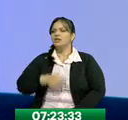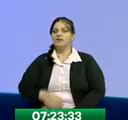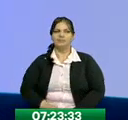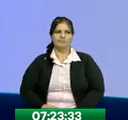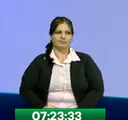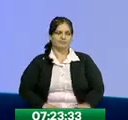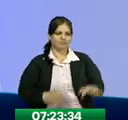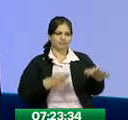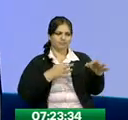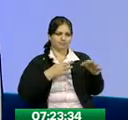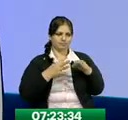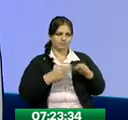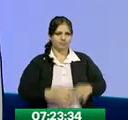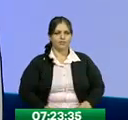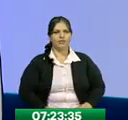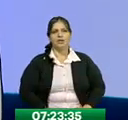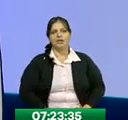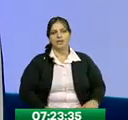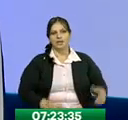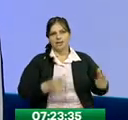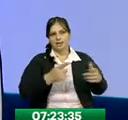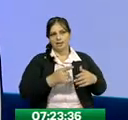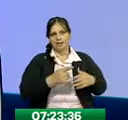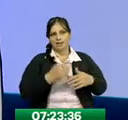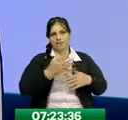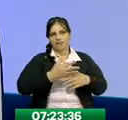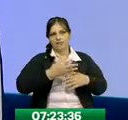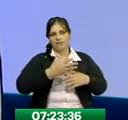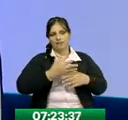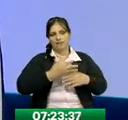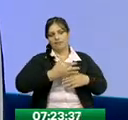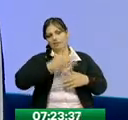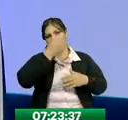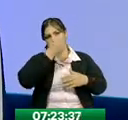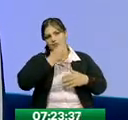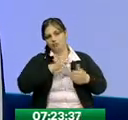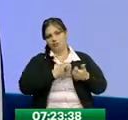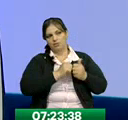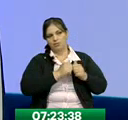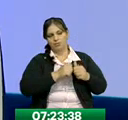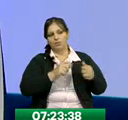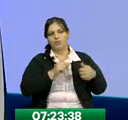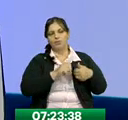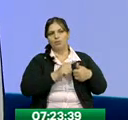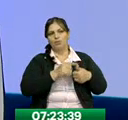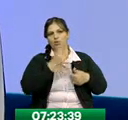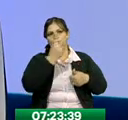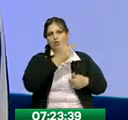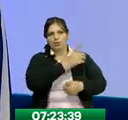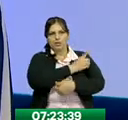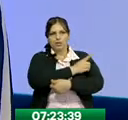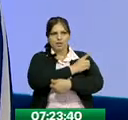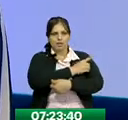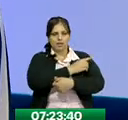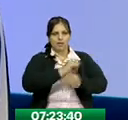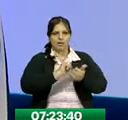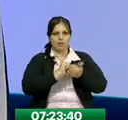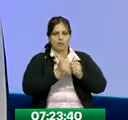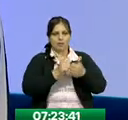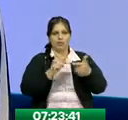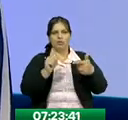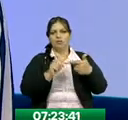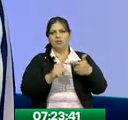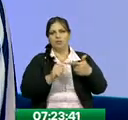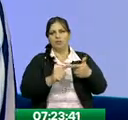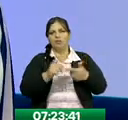por dos delegados de deporte, bien, un delegado de salud, un delegado de los GATS, un delegado de las ligas, un delegado de